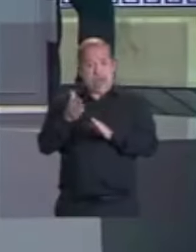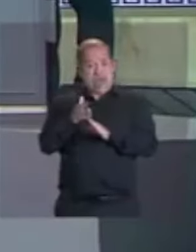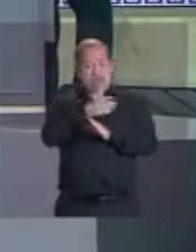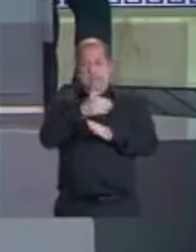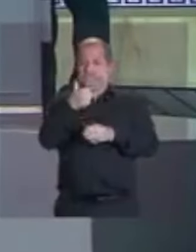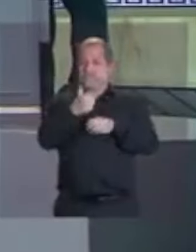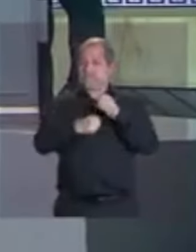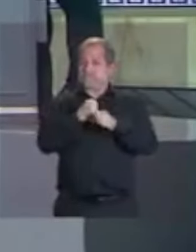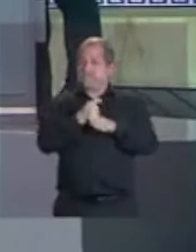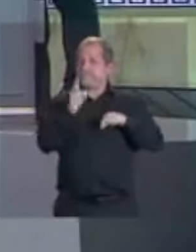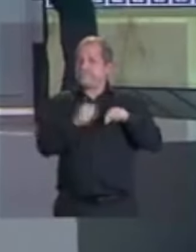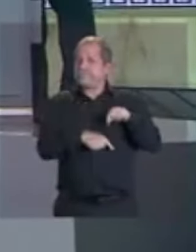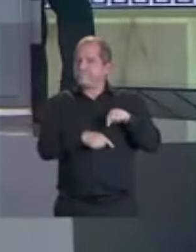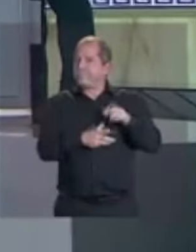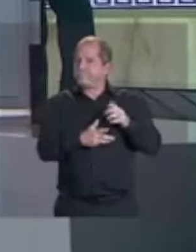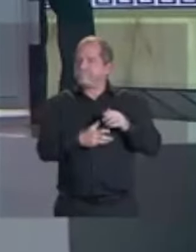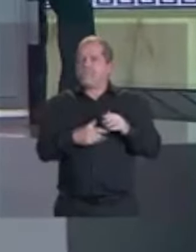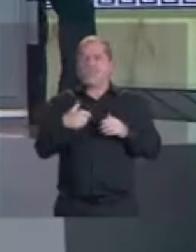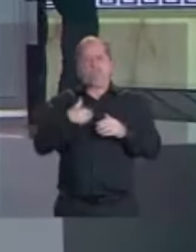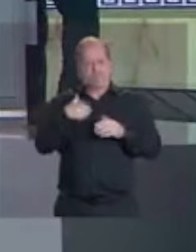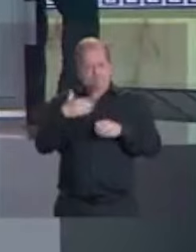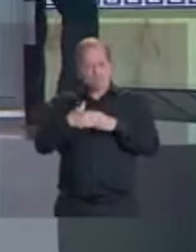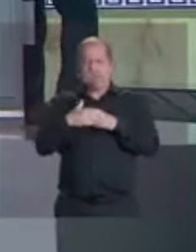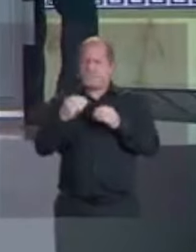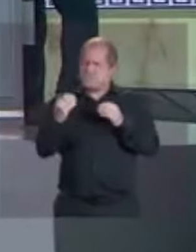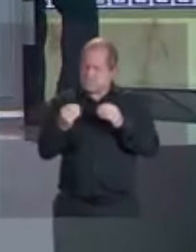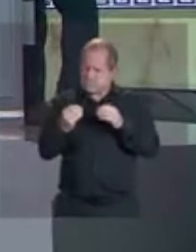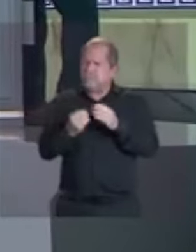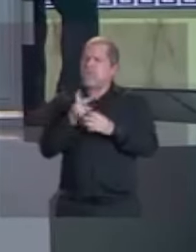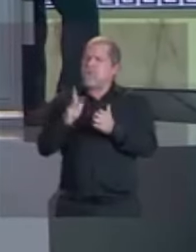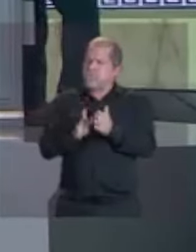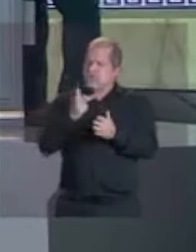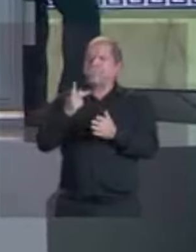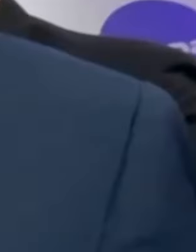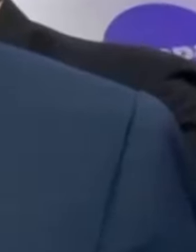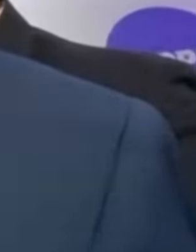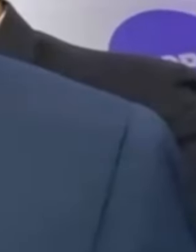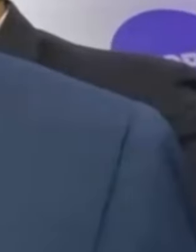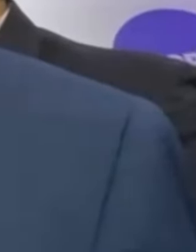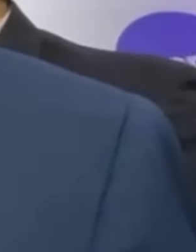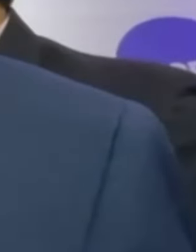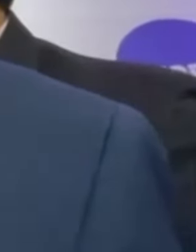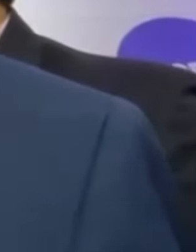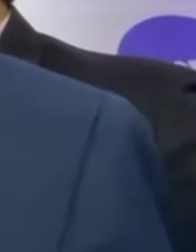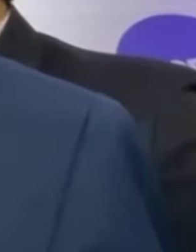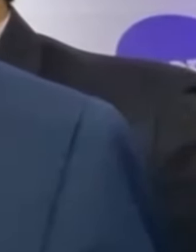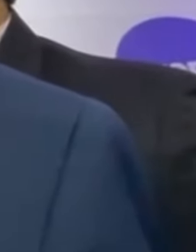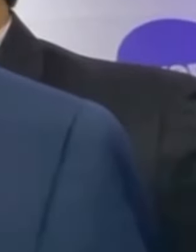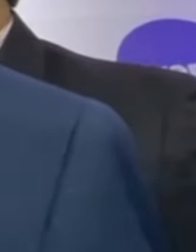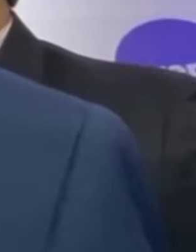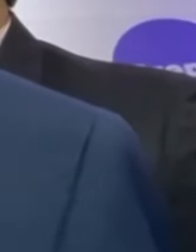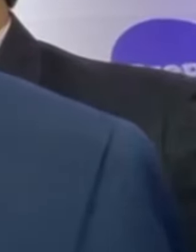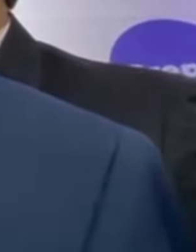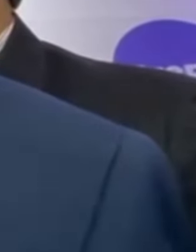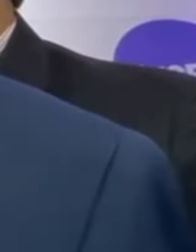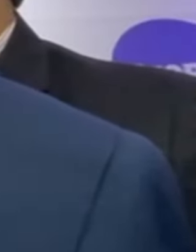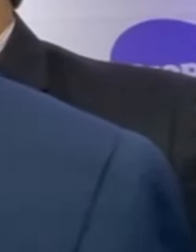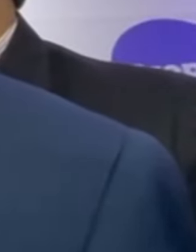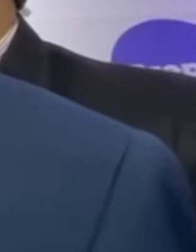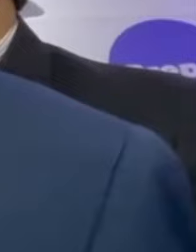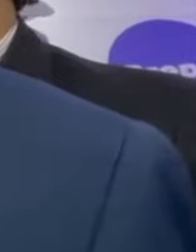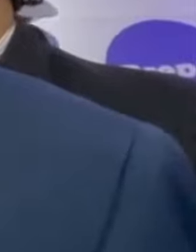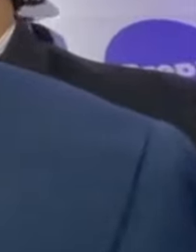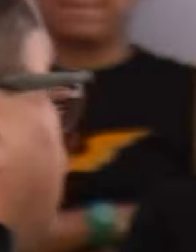me uno a otra posición si no tengo el mismo objetivo de hacer un lado a la 4T como de